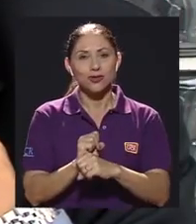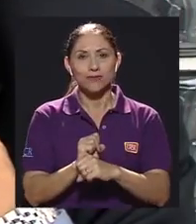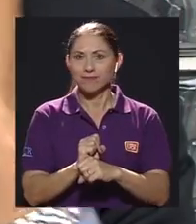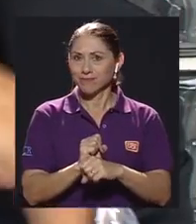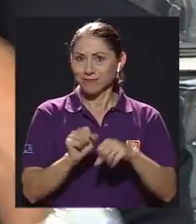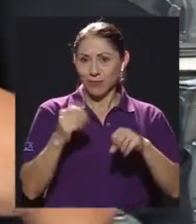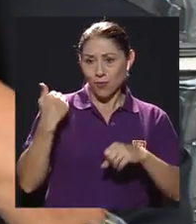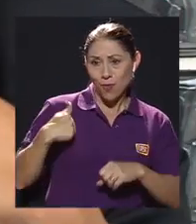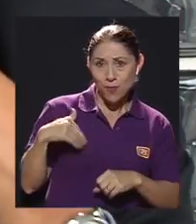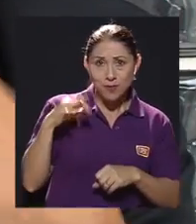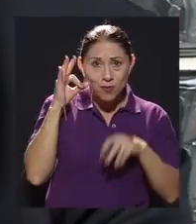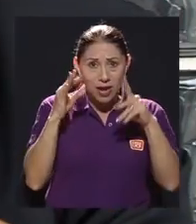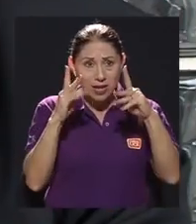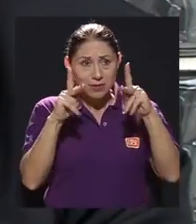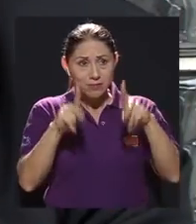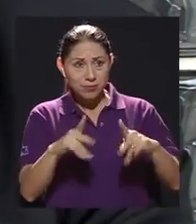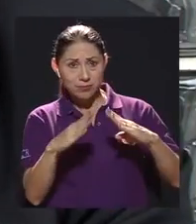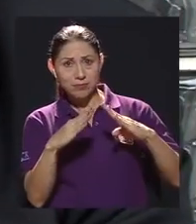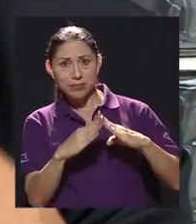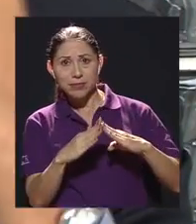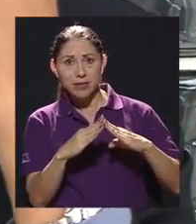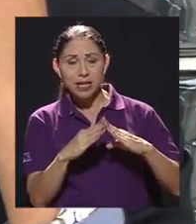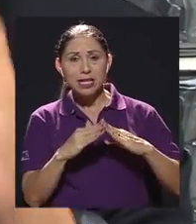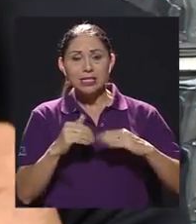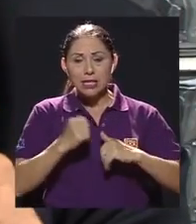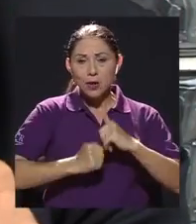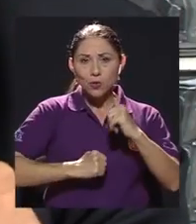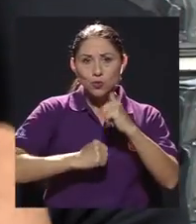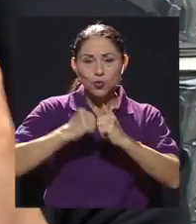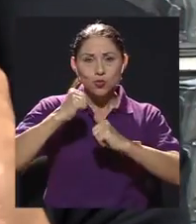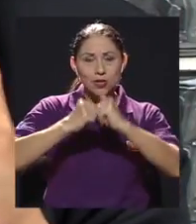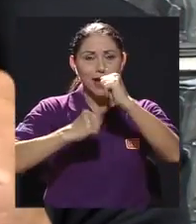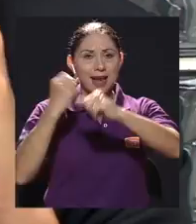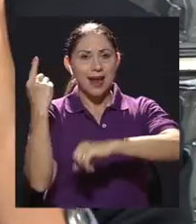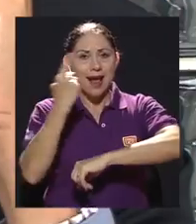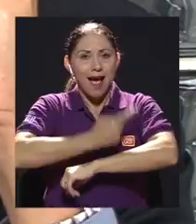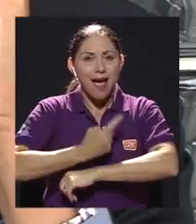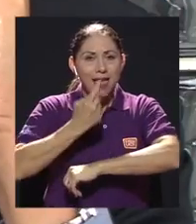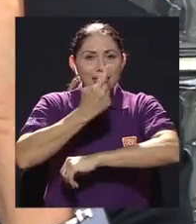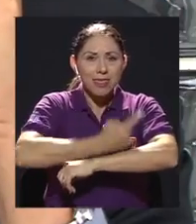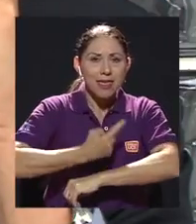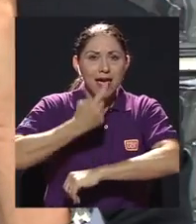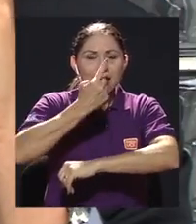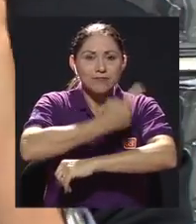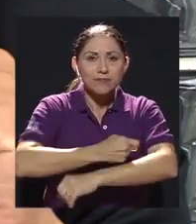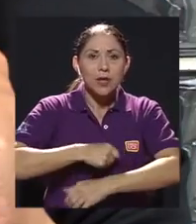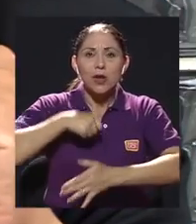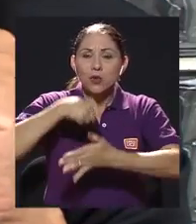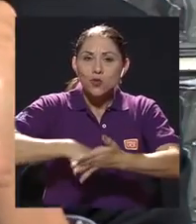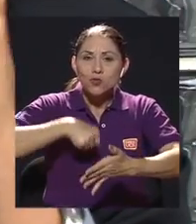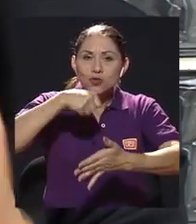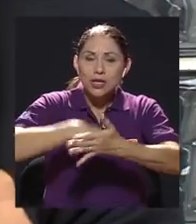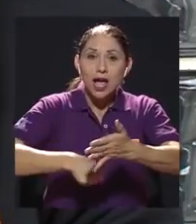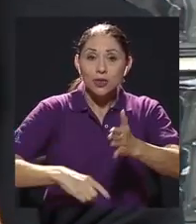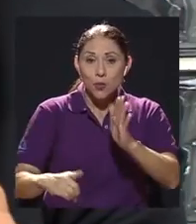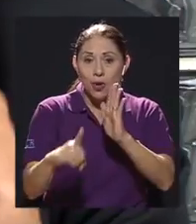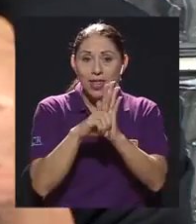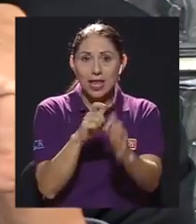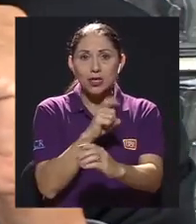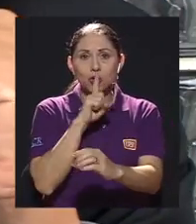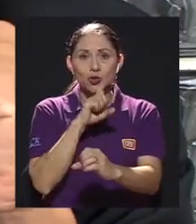ciudadano, una ciudadana se construye cada día, luchando efectivamente porque sus derechos se